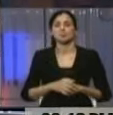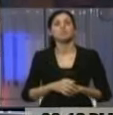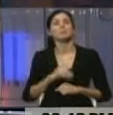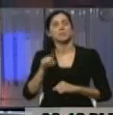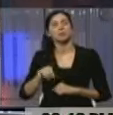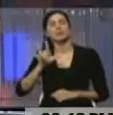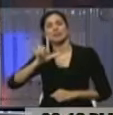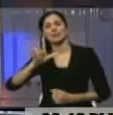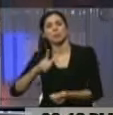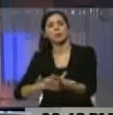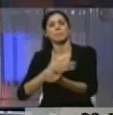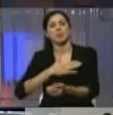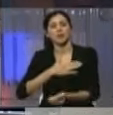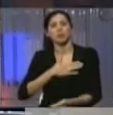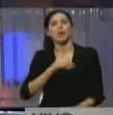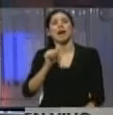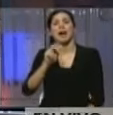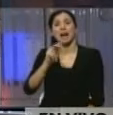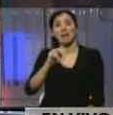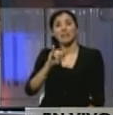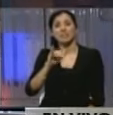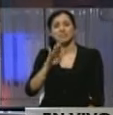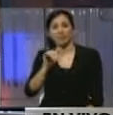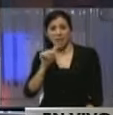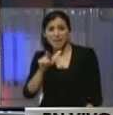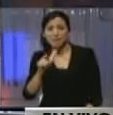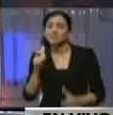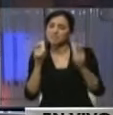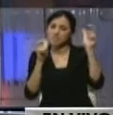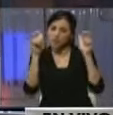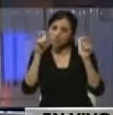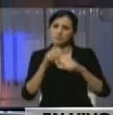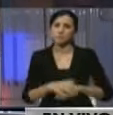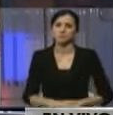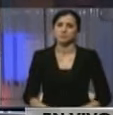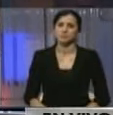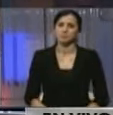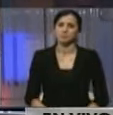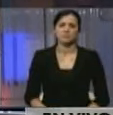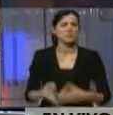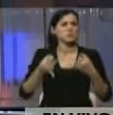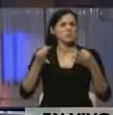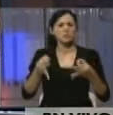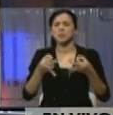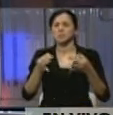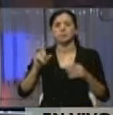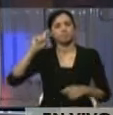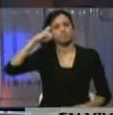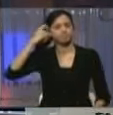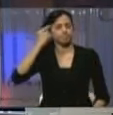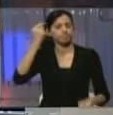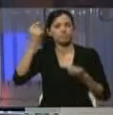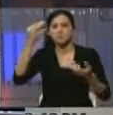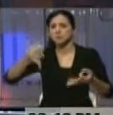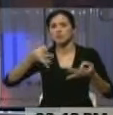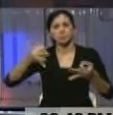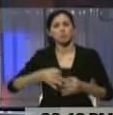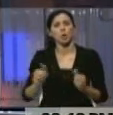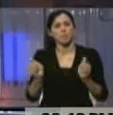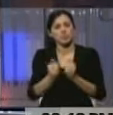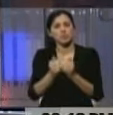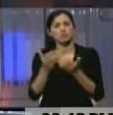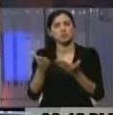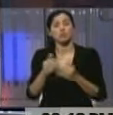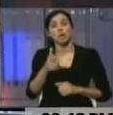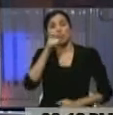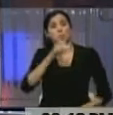hermano Aníbal Chávez Frías. Siempre te recordaremos, compañero, y